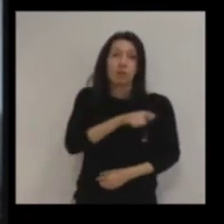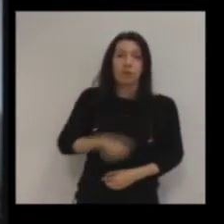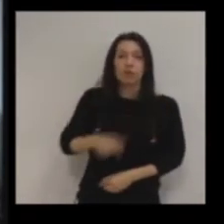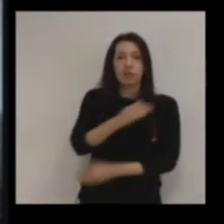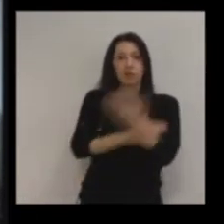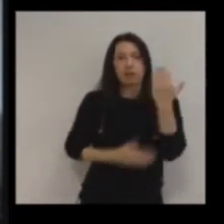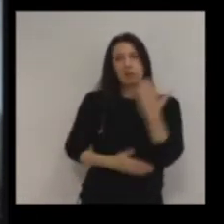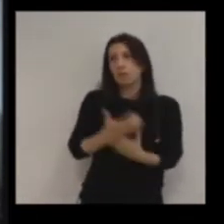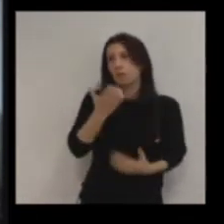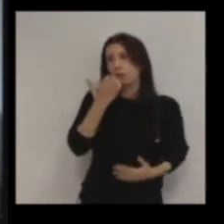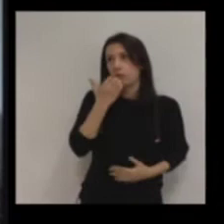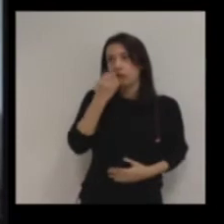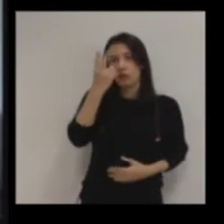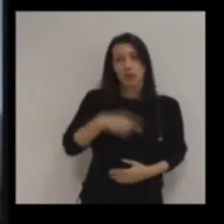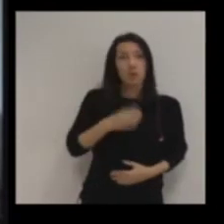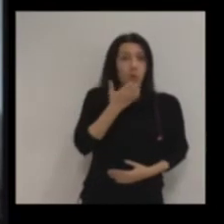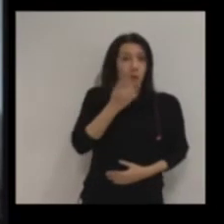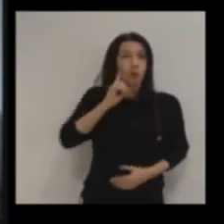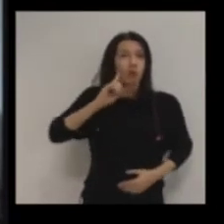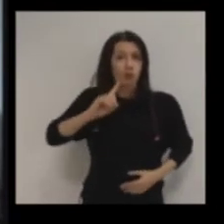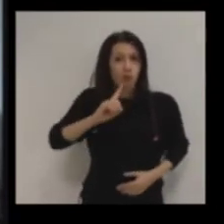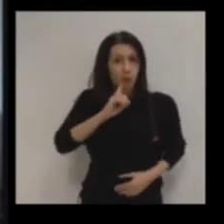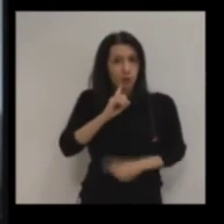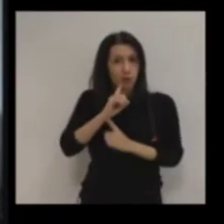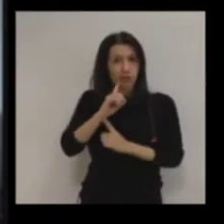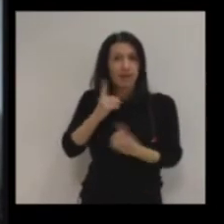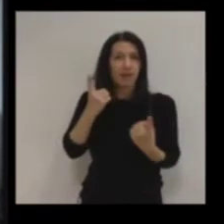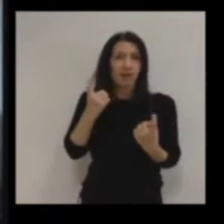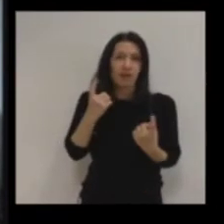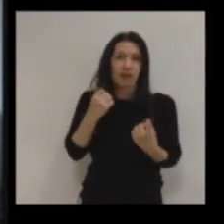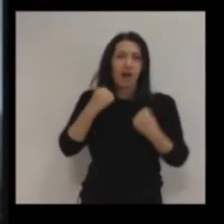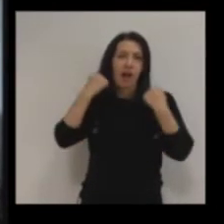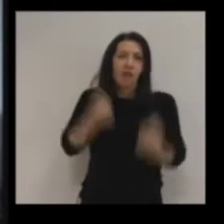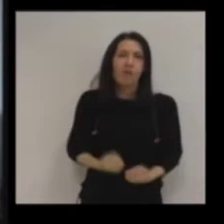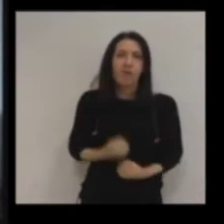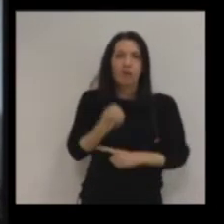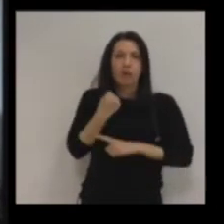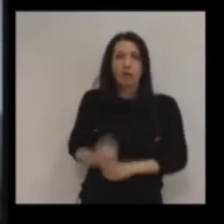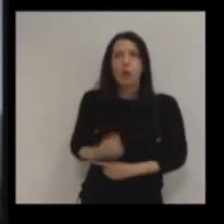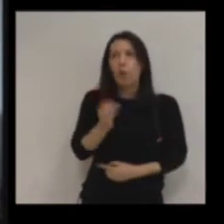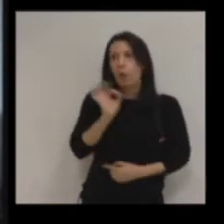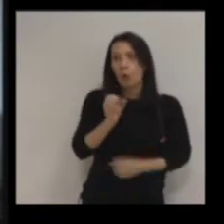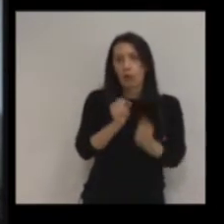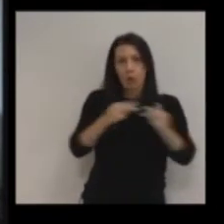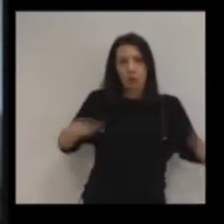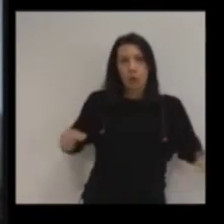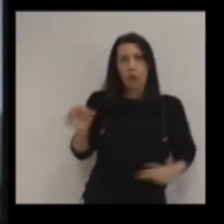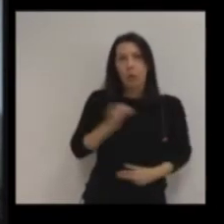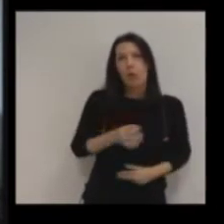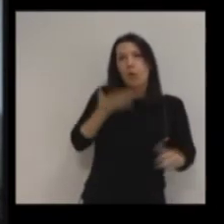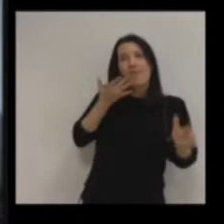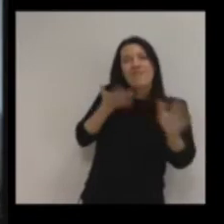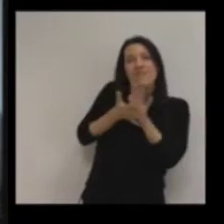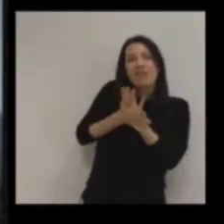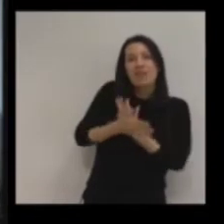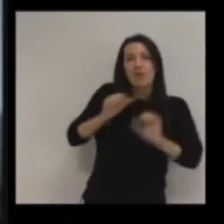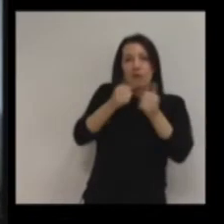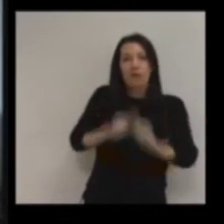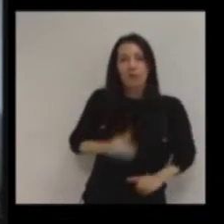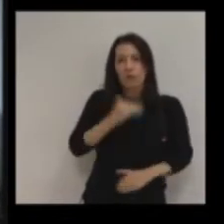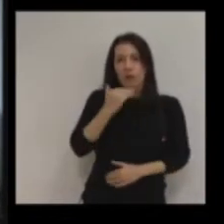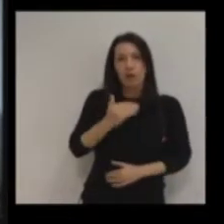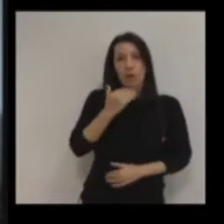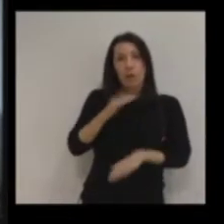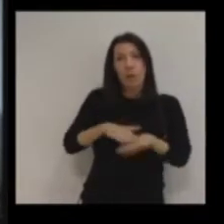una persona sorda necesita forzosamente un apoyo, bien de subtitulado o bien de descripción de algún tipo,